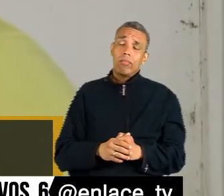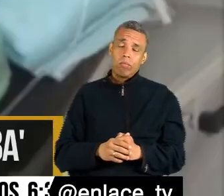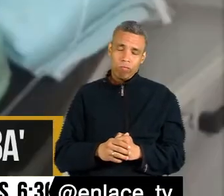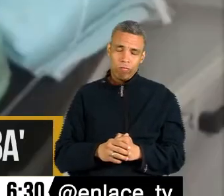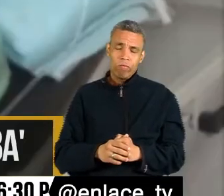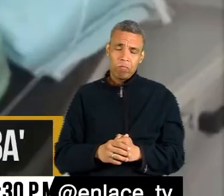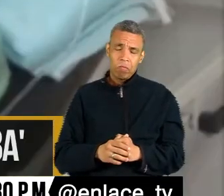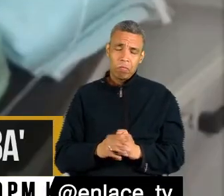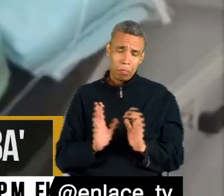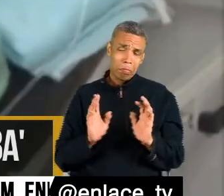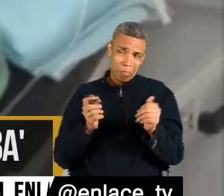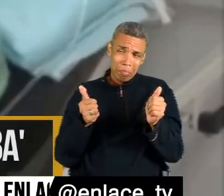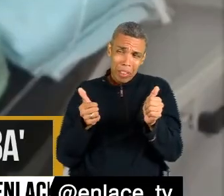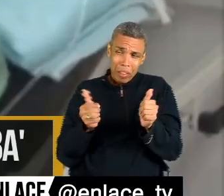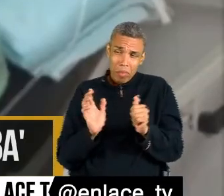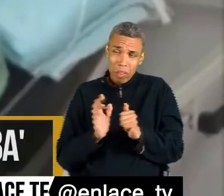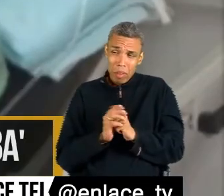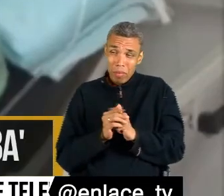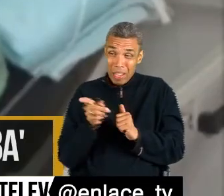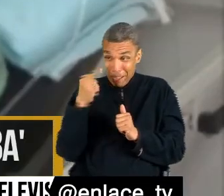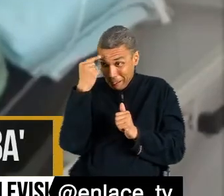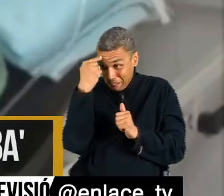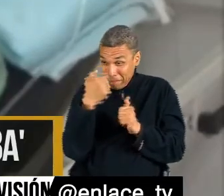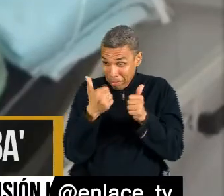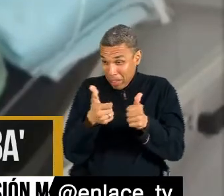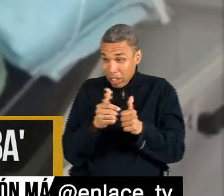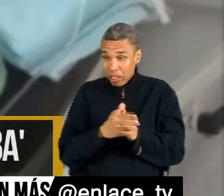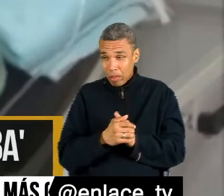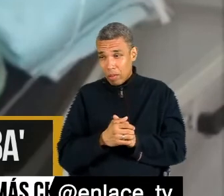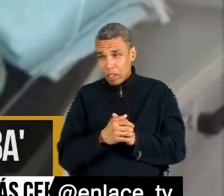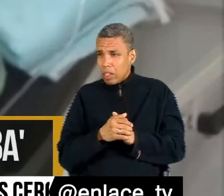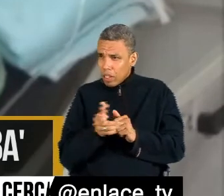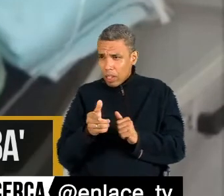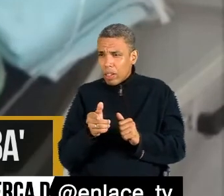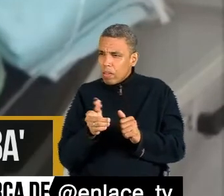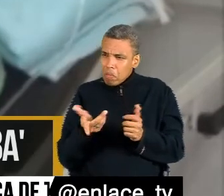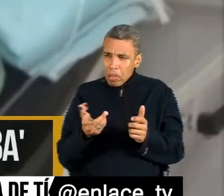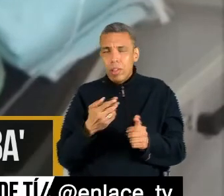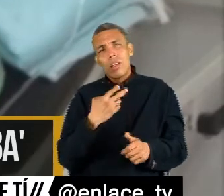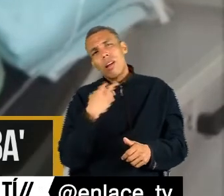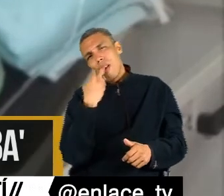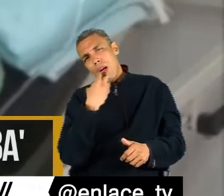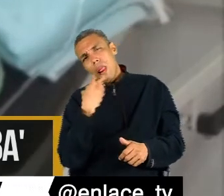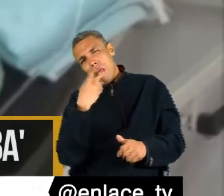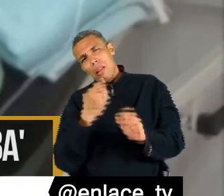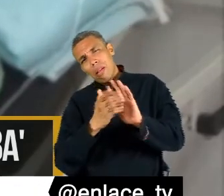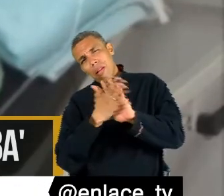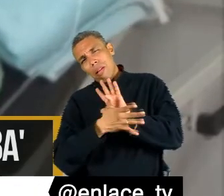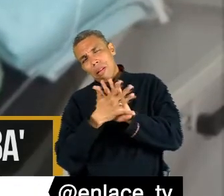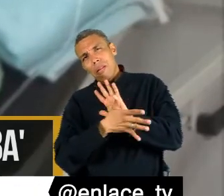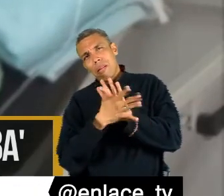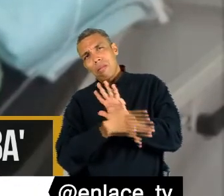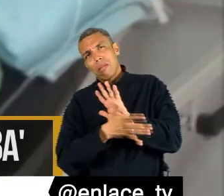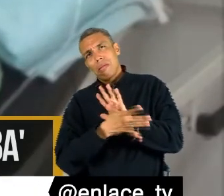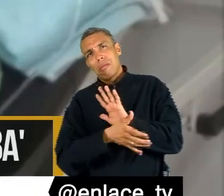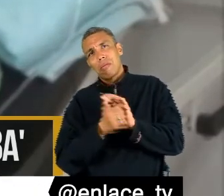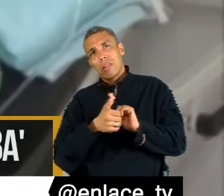digamos, bien, él habla, él está bien, pero estamos bastante preocupados, pues, porque se hicieron